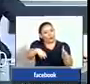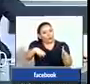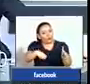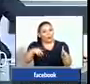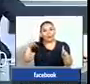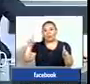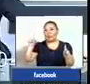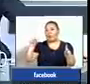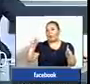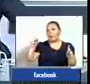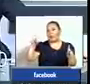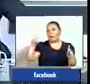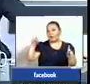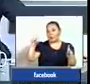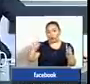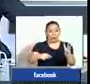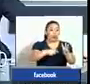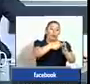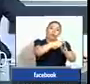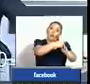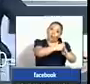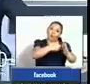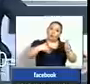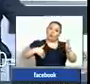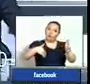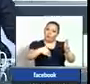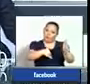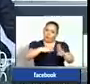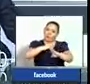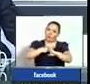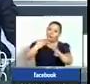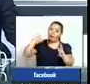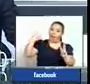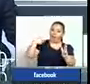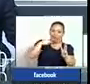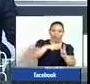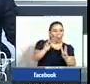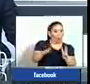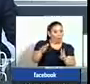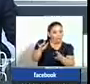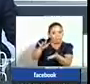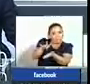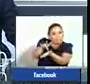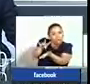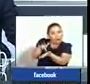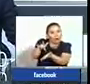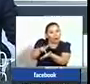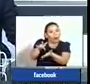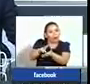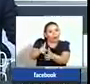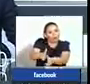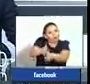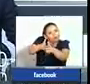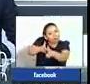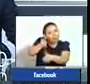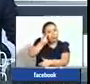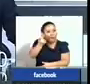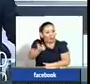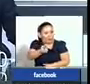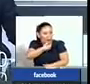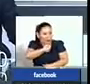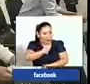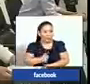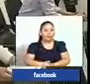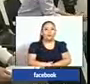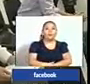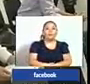también dos exministros de la Defensa, a quienes se señala de una venta fraudulenta de armas a la Fuerza Armada. ¿Qué es lo que ha pasado? Veamos a continuación el reporte.